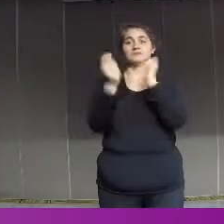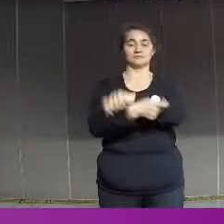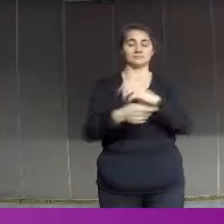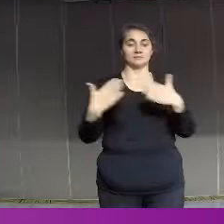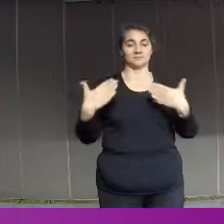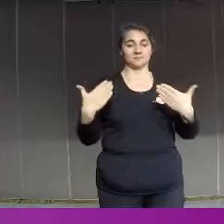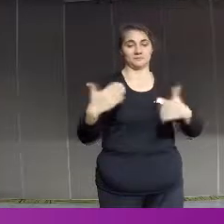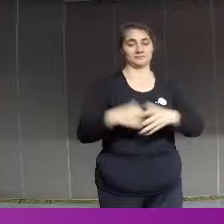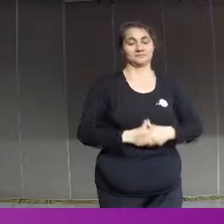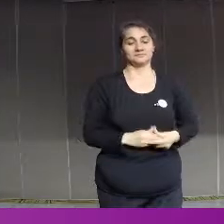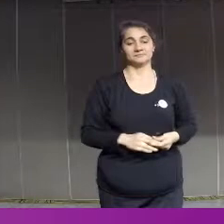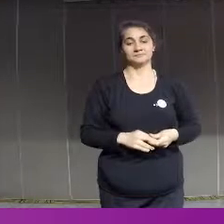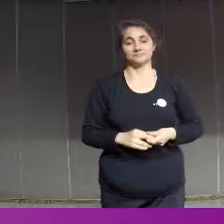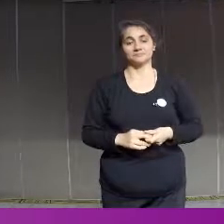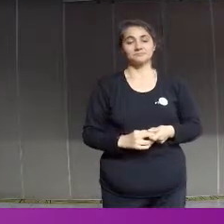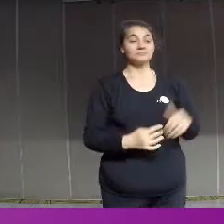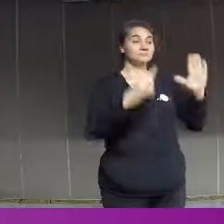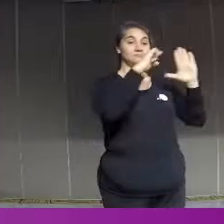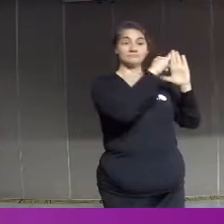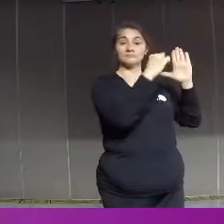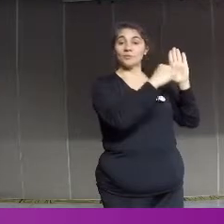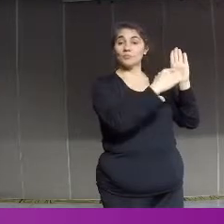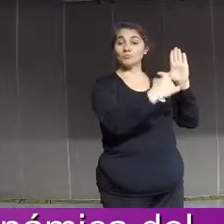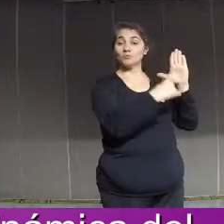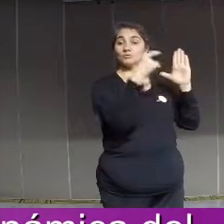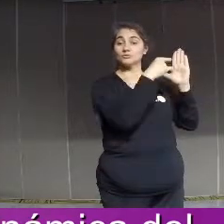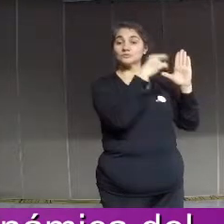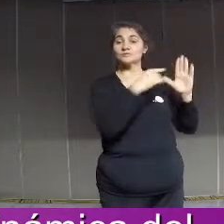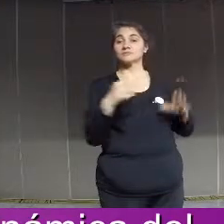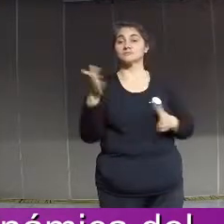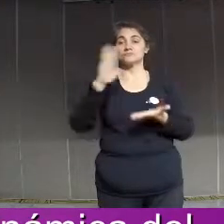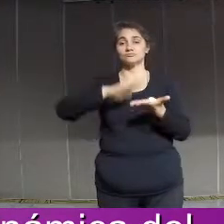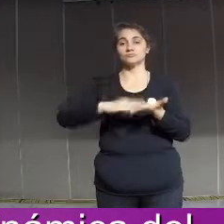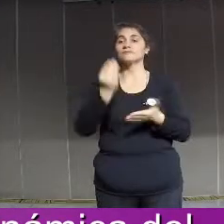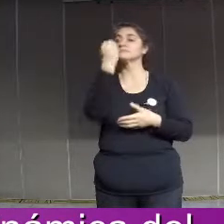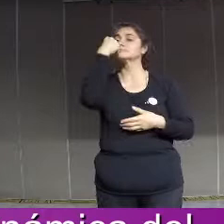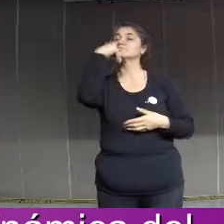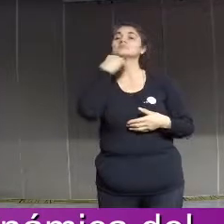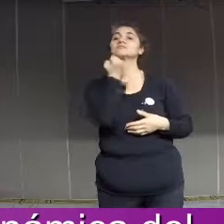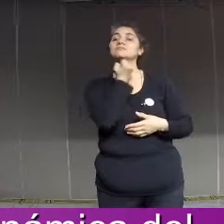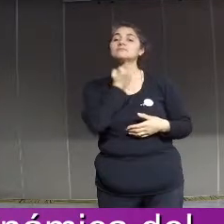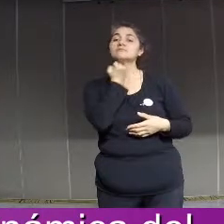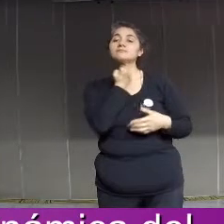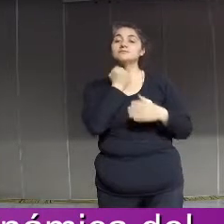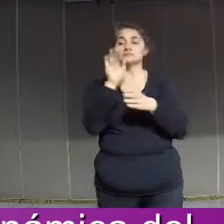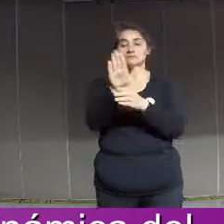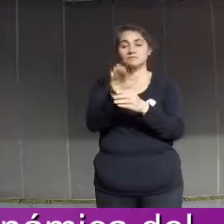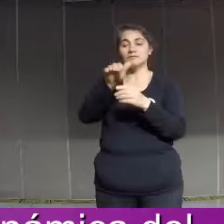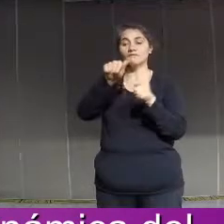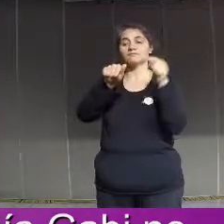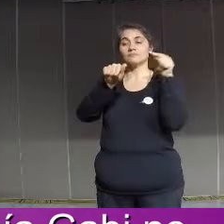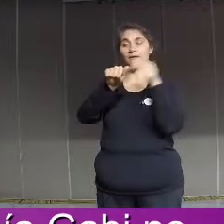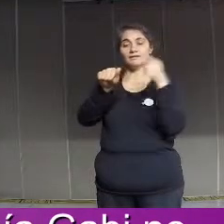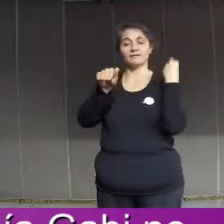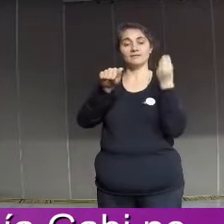permite ver desde que la comida ingresa a la boca, qué pasa con ese primer tiempo, qué pasa con ese disparo, qué pasa cuando el alimento